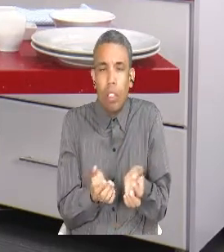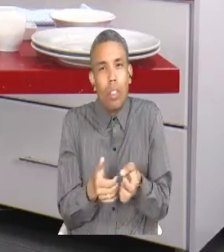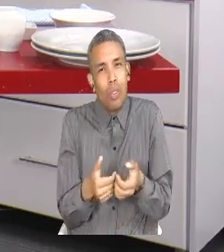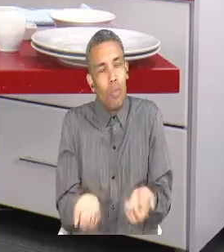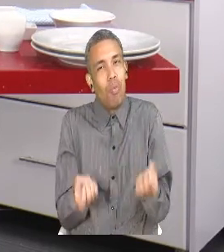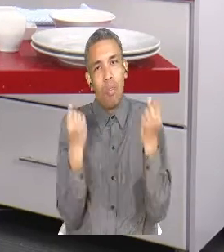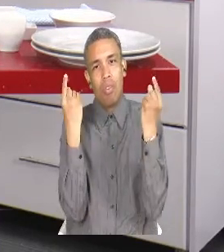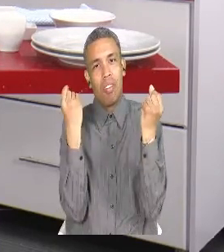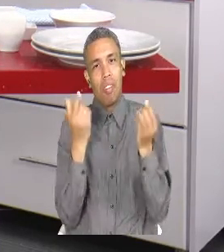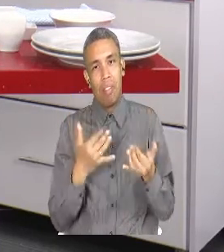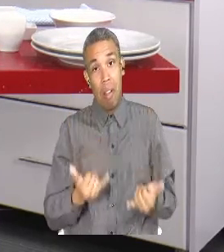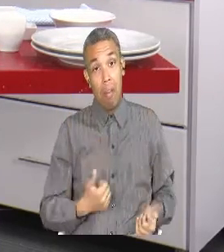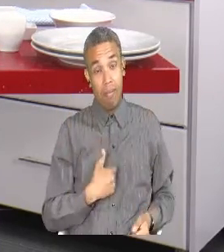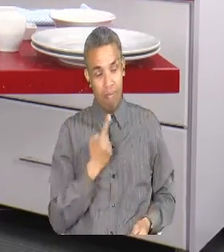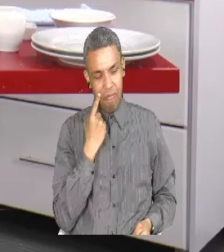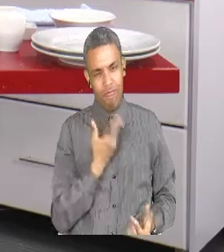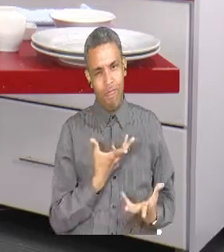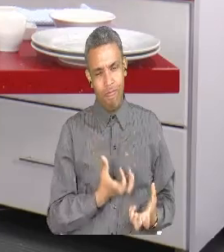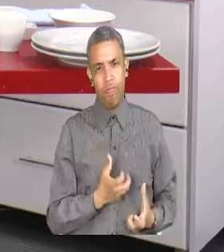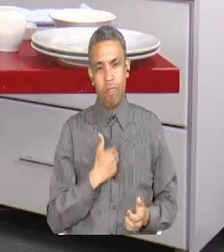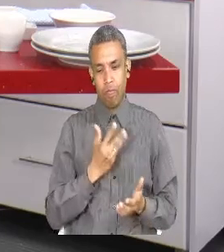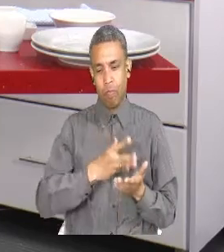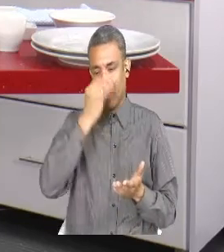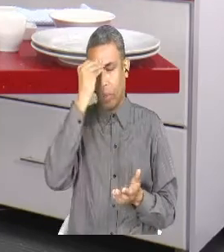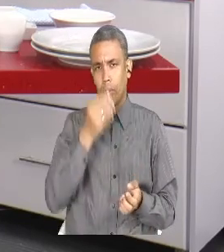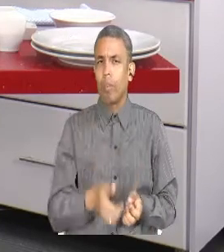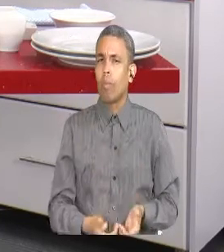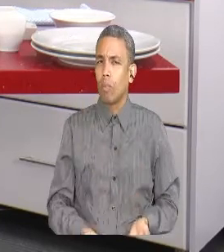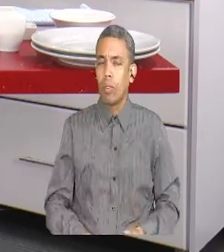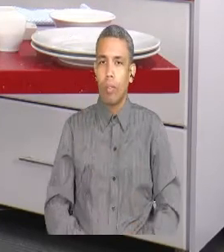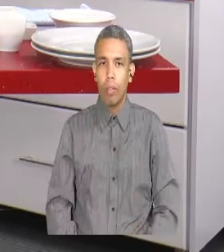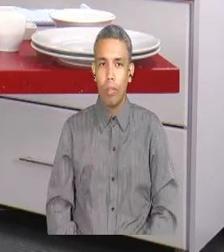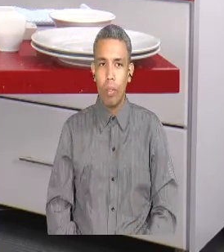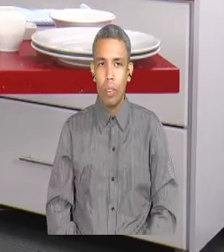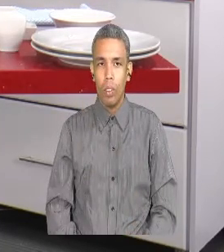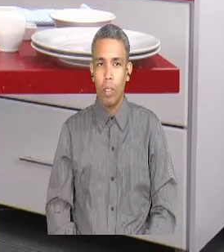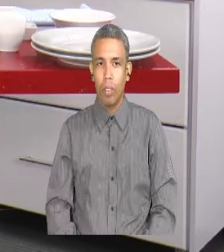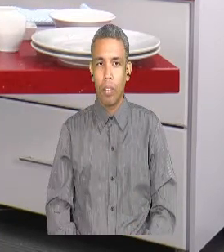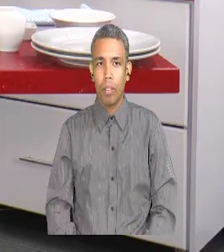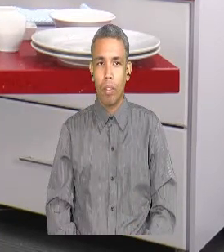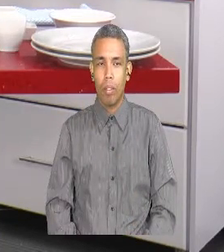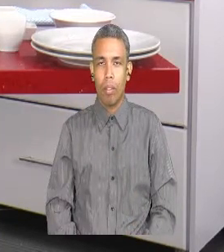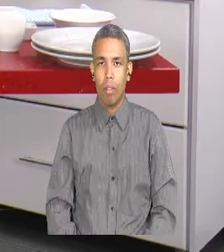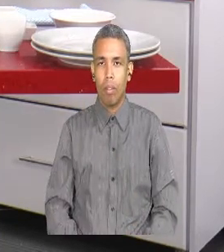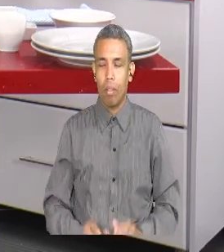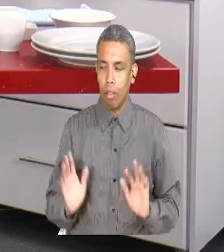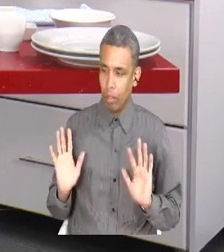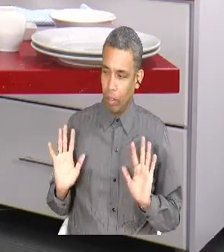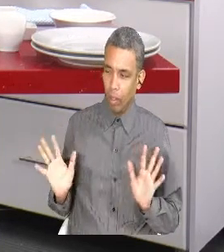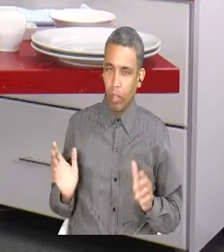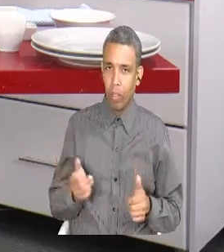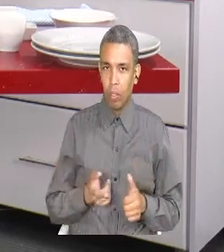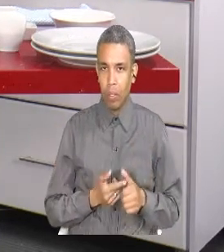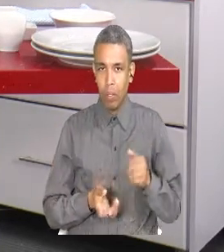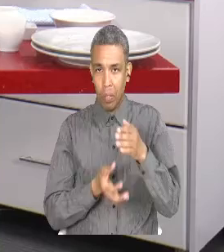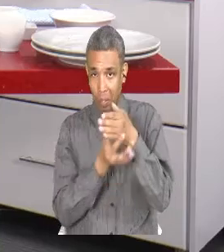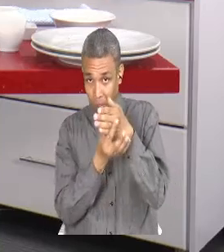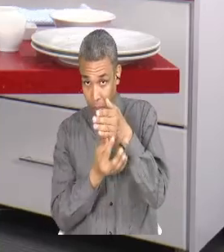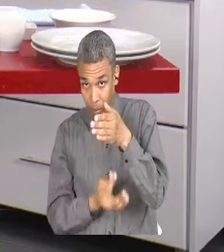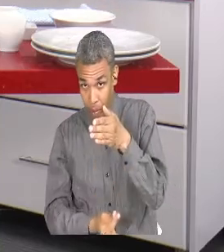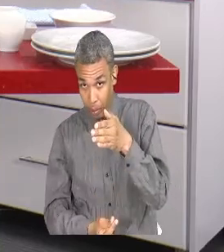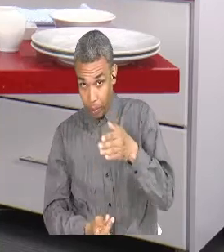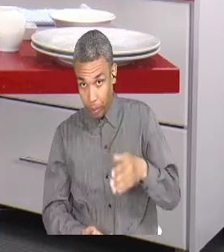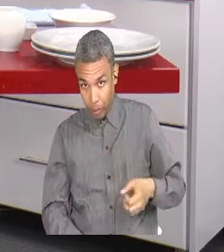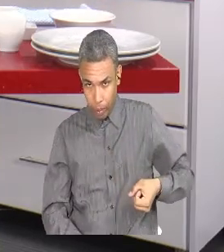vámonos manos a la obra para poder observar. Listo, Rochi. ¿Cómo es ese cuento? Primero que todo, ya tengo temperando el aceite. Ajá. La idea es que tiene que